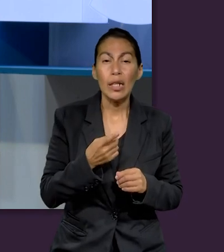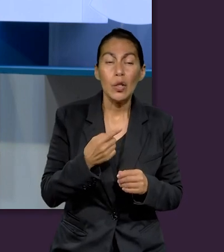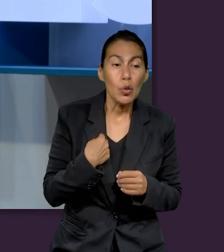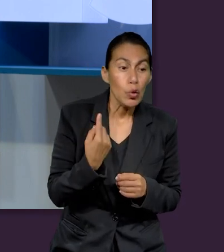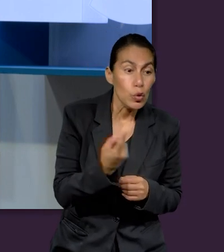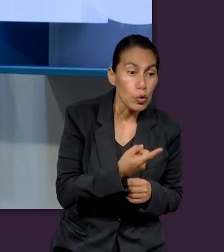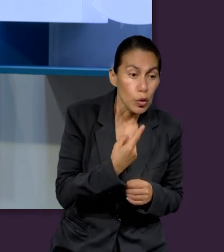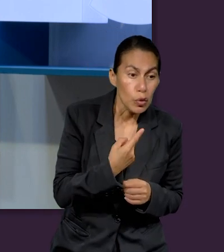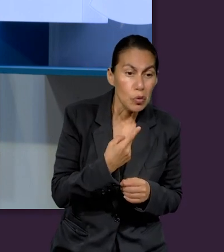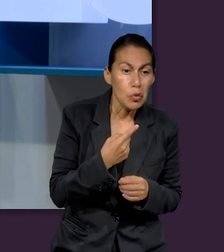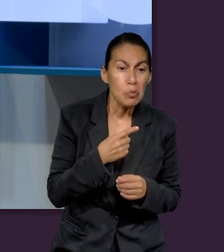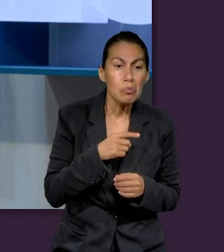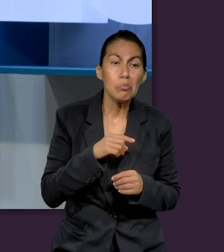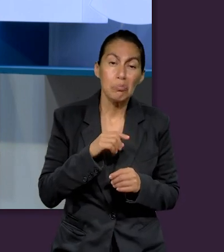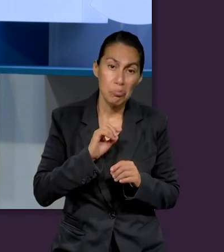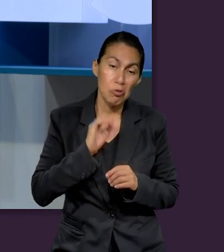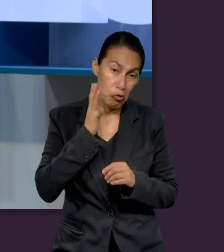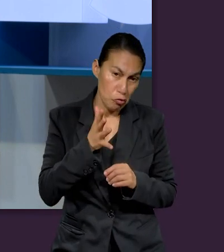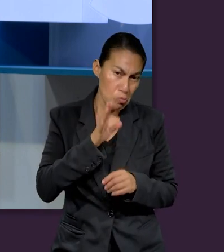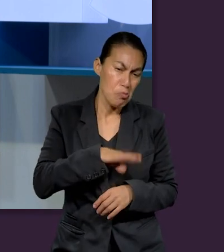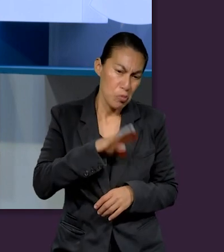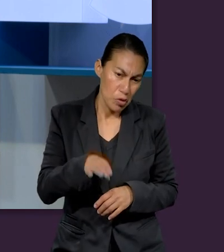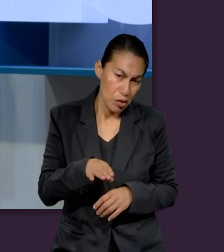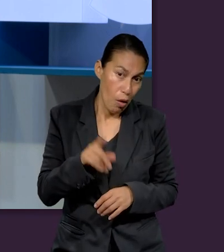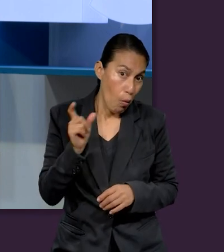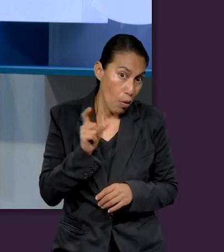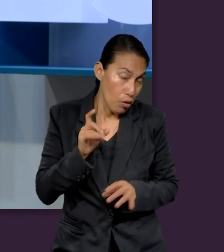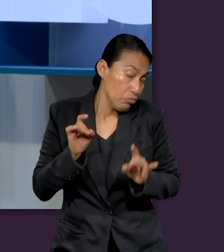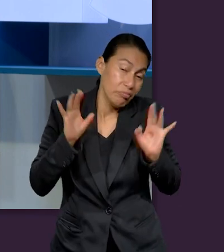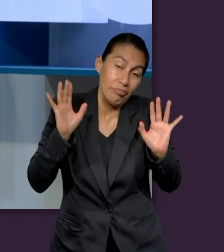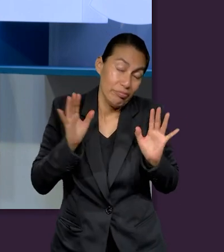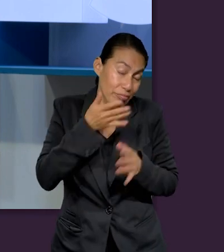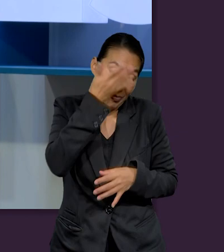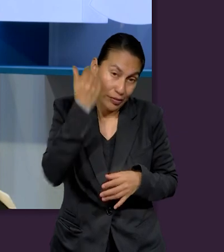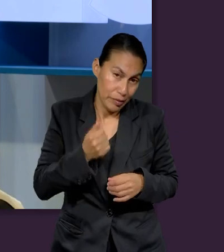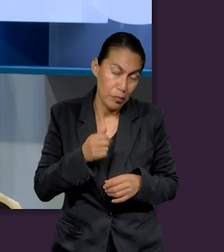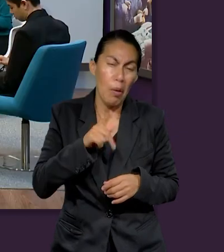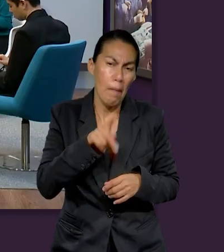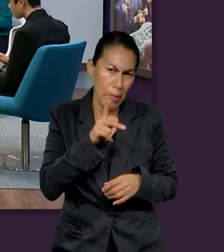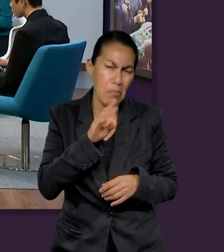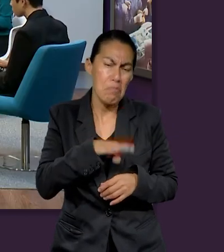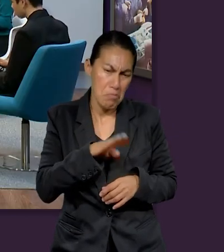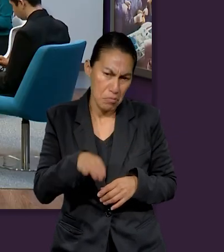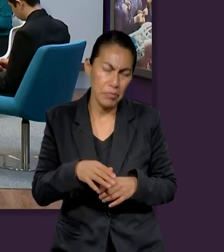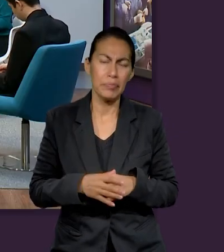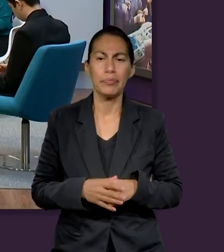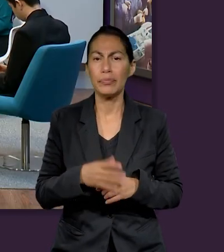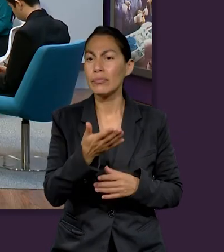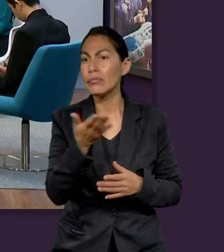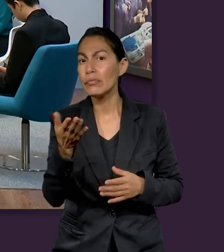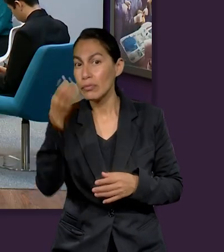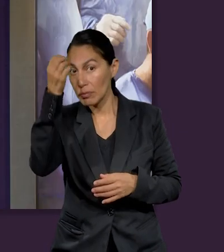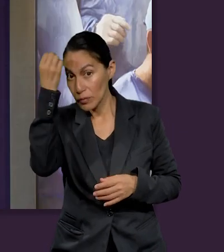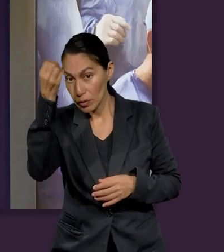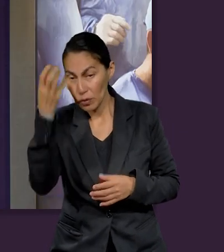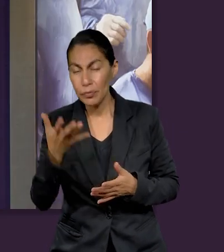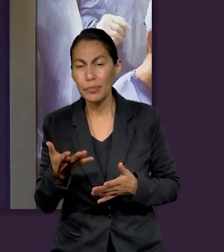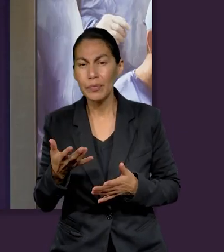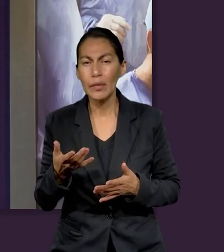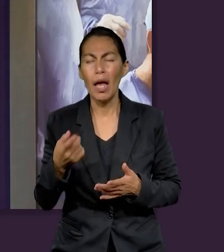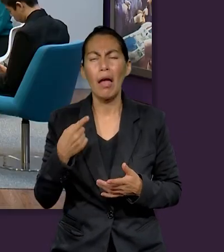este y ahora Salomón nos hace ver que tarde o temprano vamos a morir y hay que tener conciencia de eso